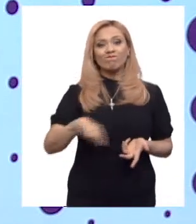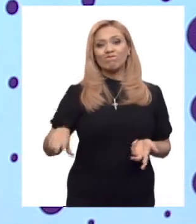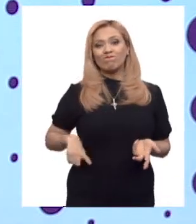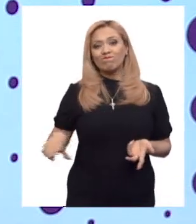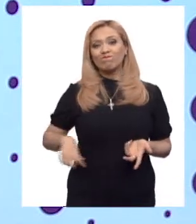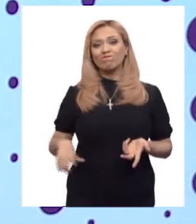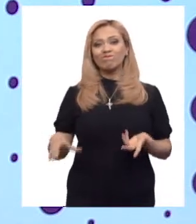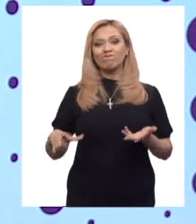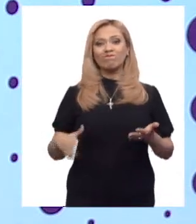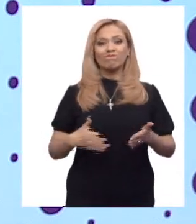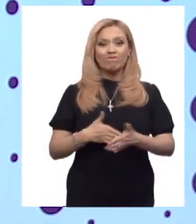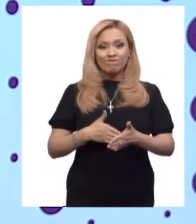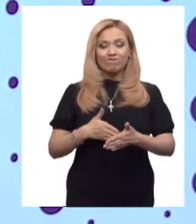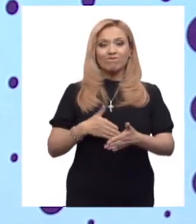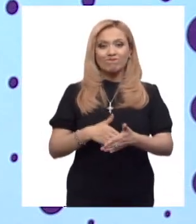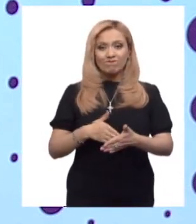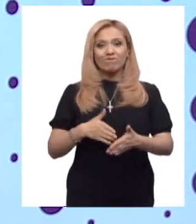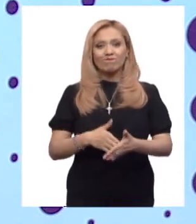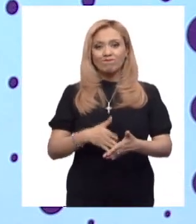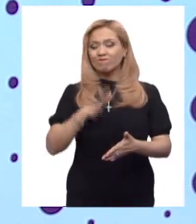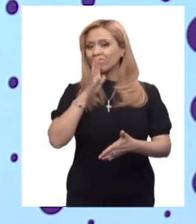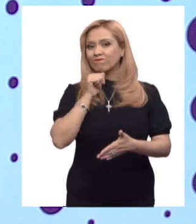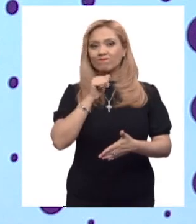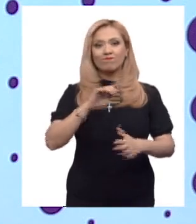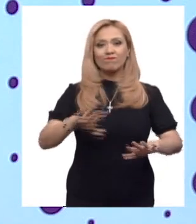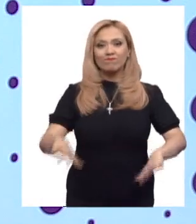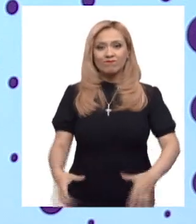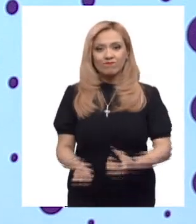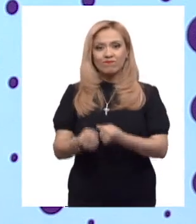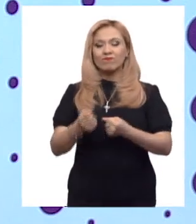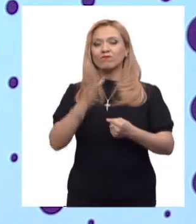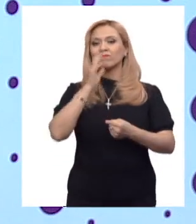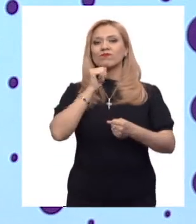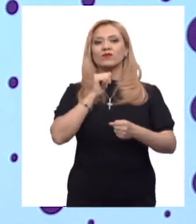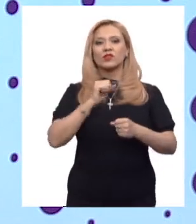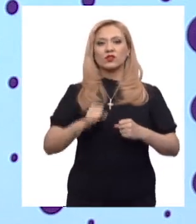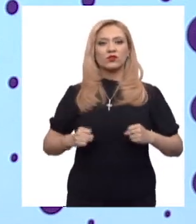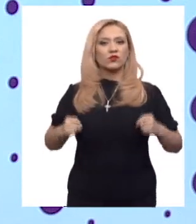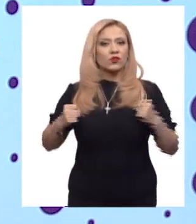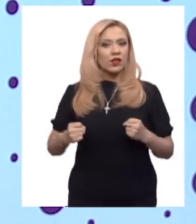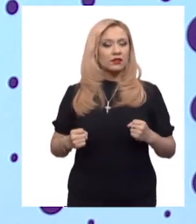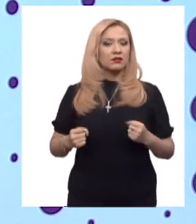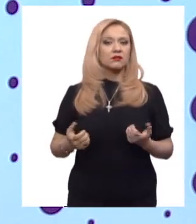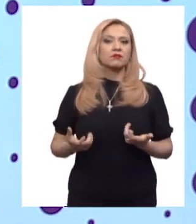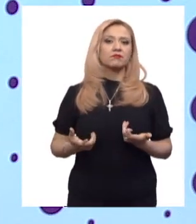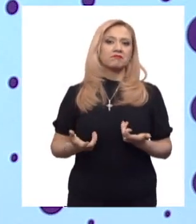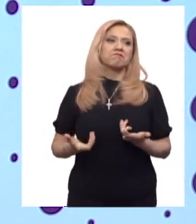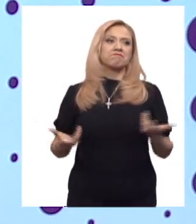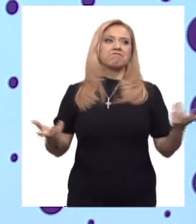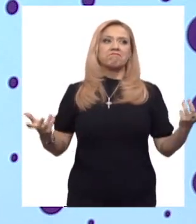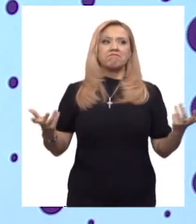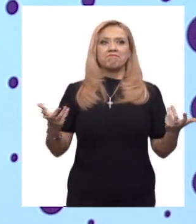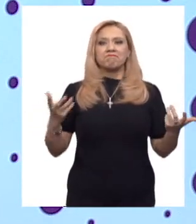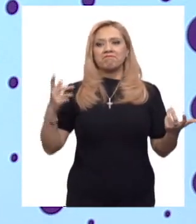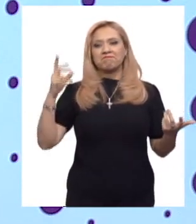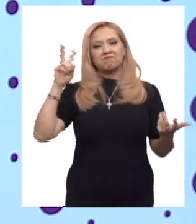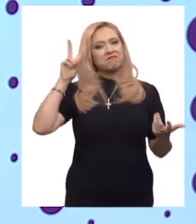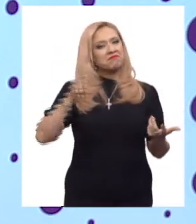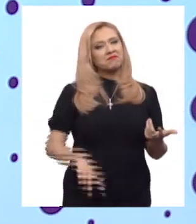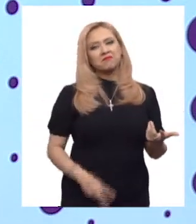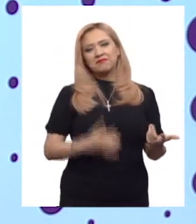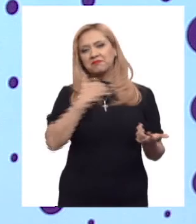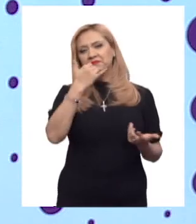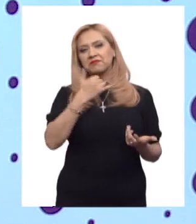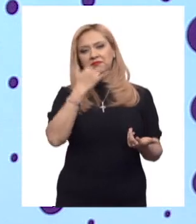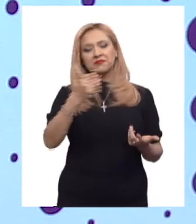bastante limitado en cómo puede recuperar los recursos y cómo puede recuperar la fuerza, tienes todas las posibilidades y las probabilidades de que